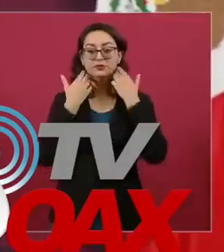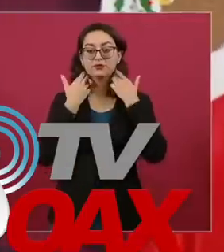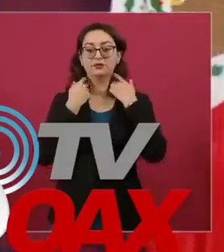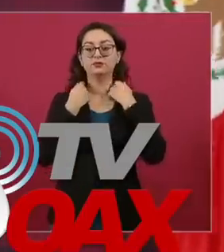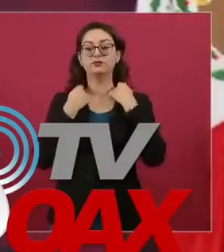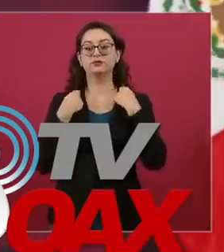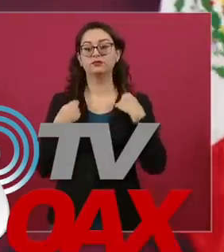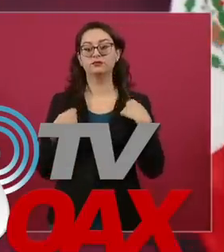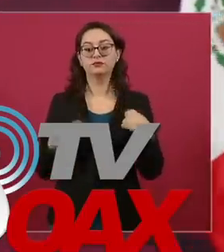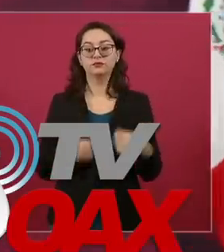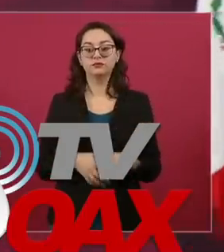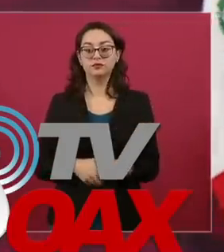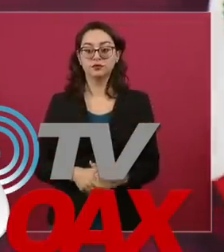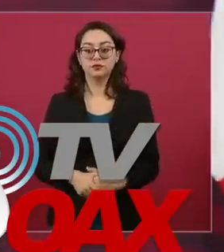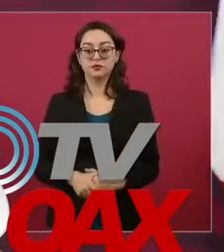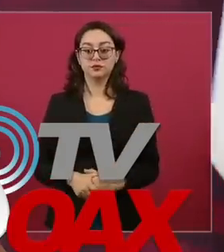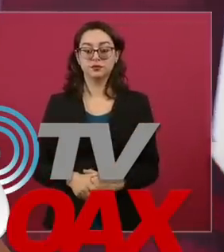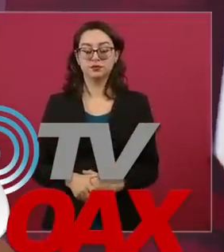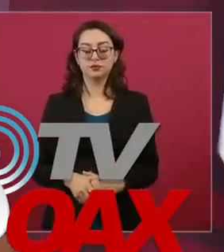la marca